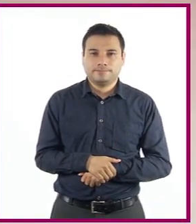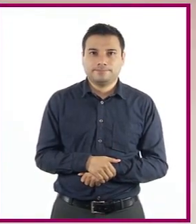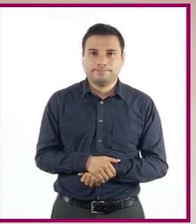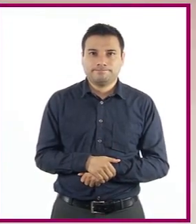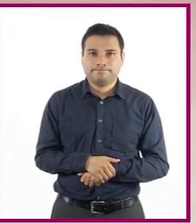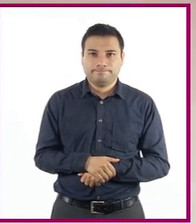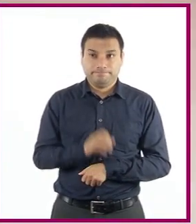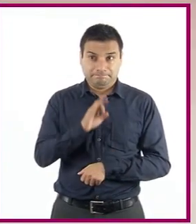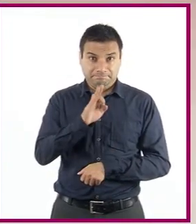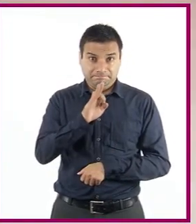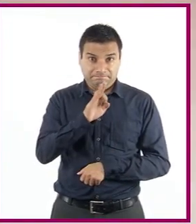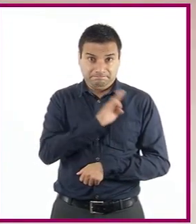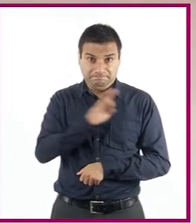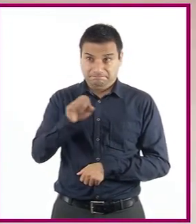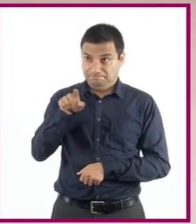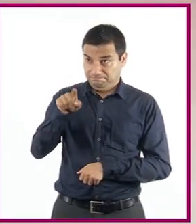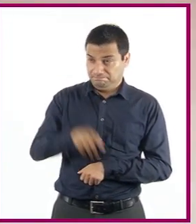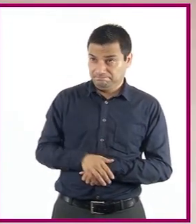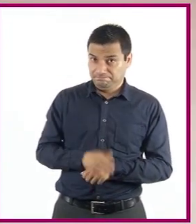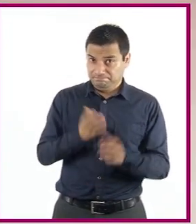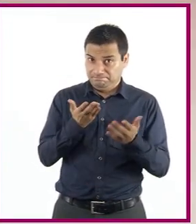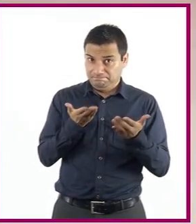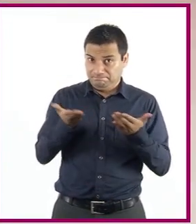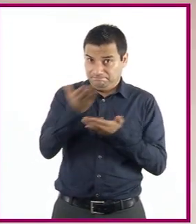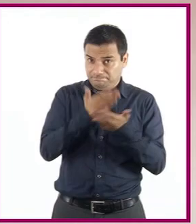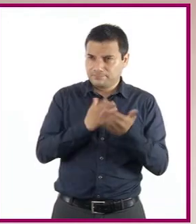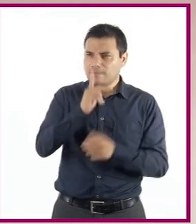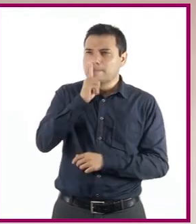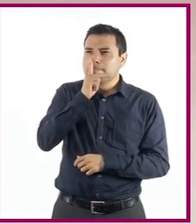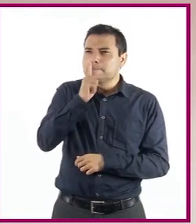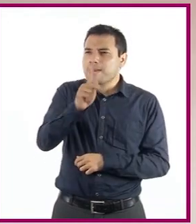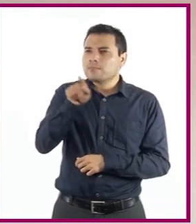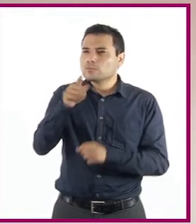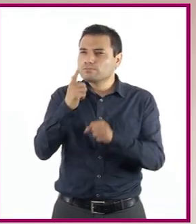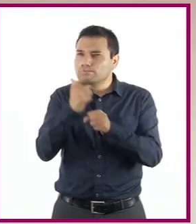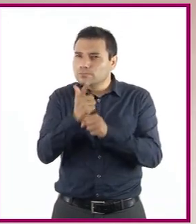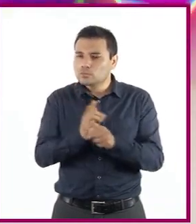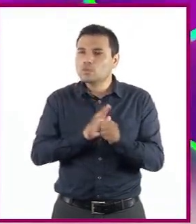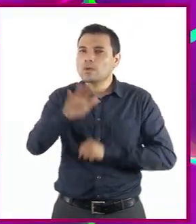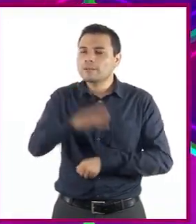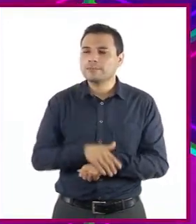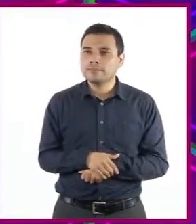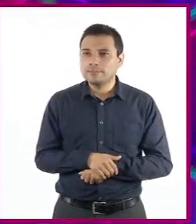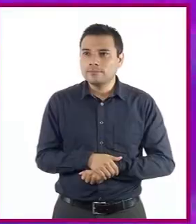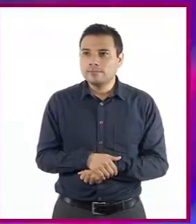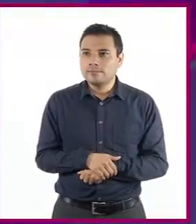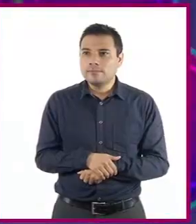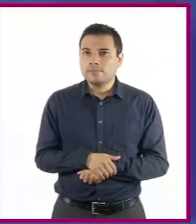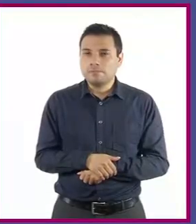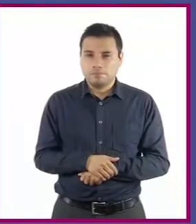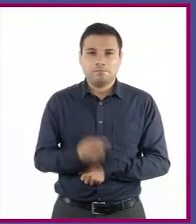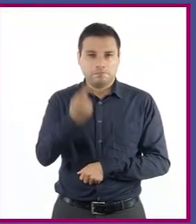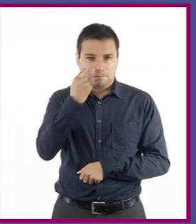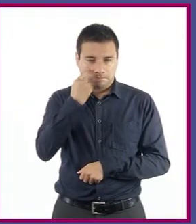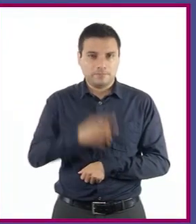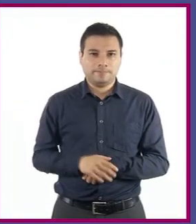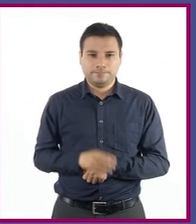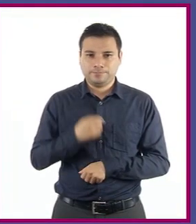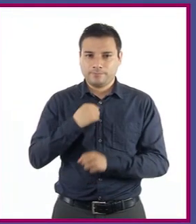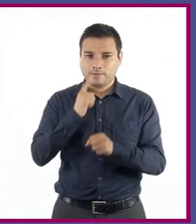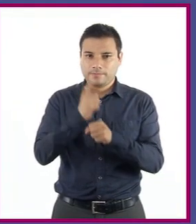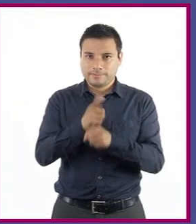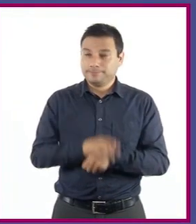¿puedes compartirles a las alumnas y alumnos los que identificaste? Yo identifiqué el marcador discursivo